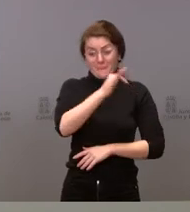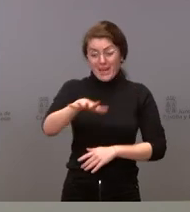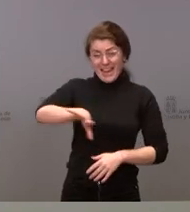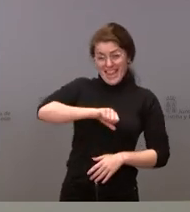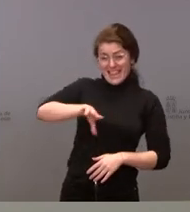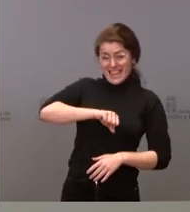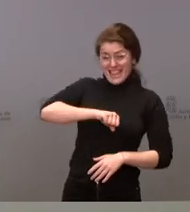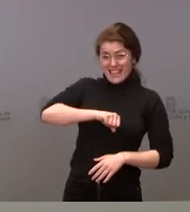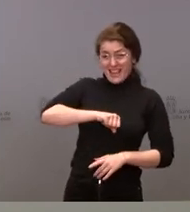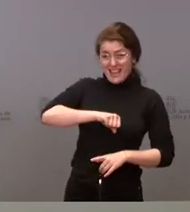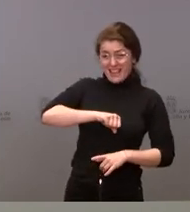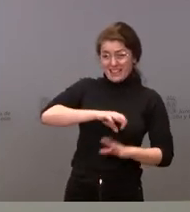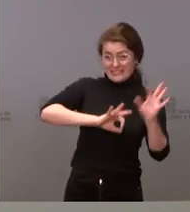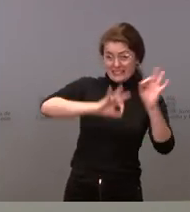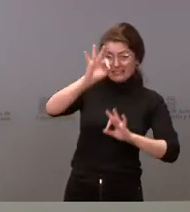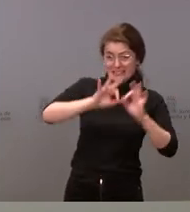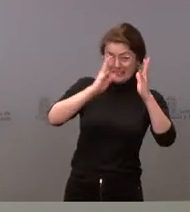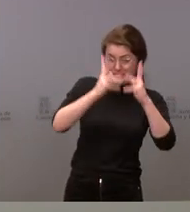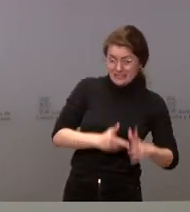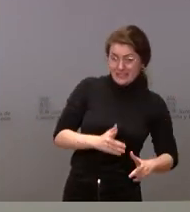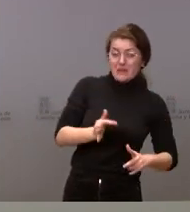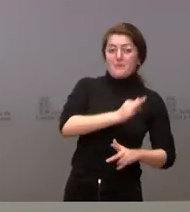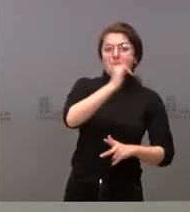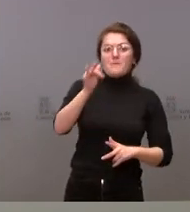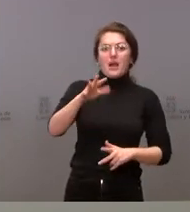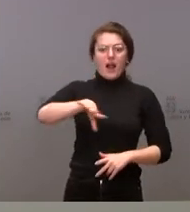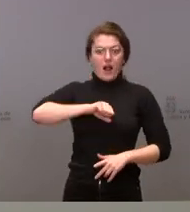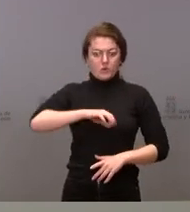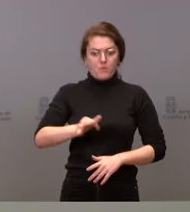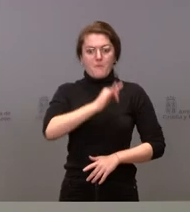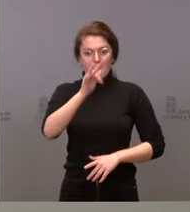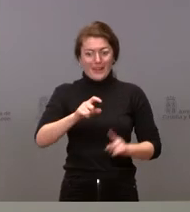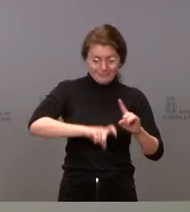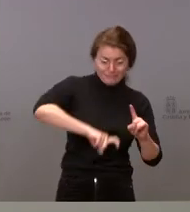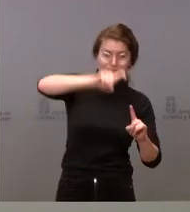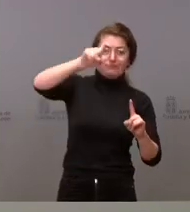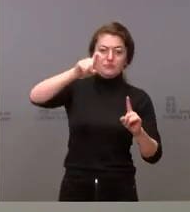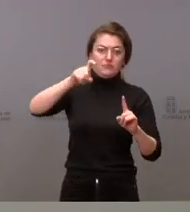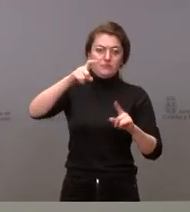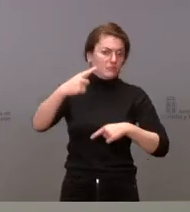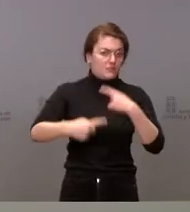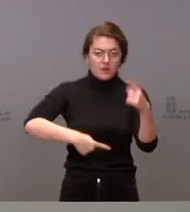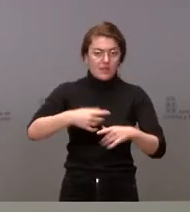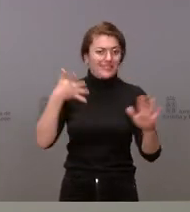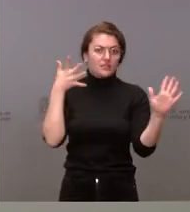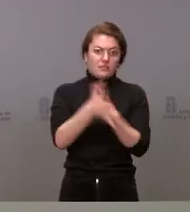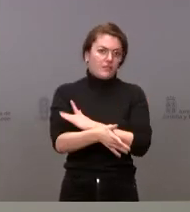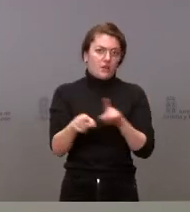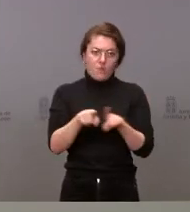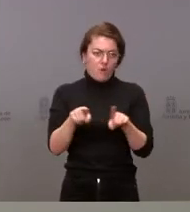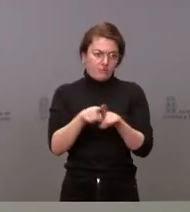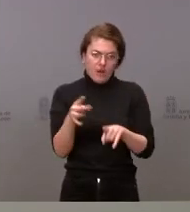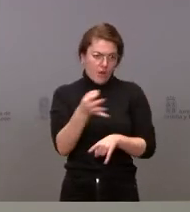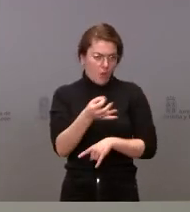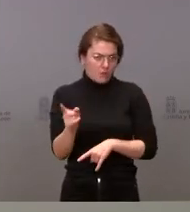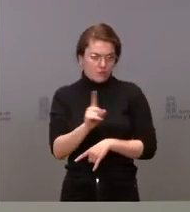en el número de casos y el número de oleadas que está sucediendo de modo consecutivo hace que no nos parezca adecuado